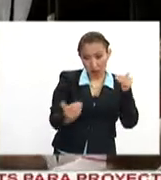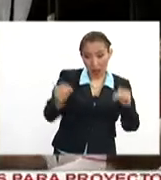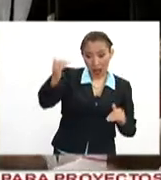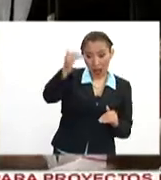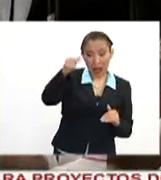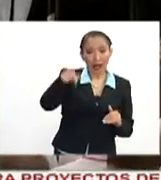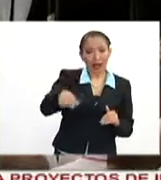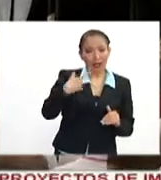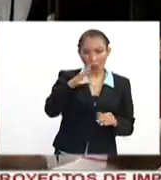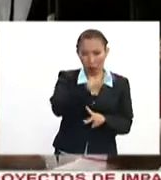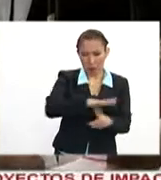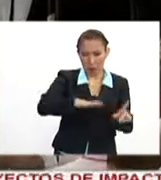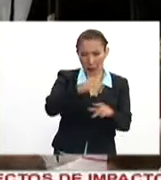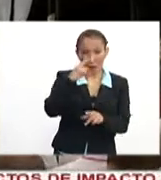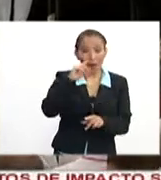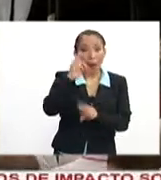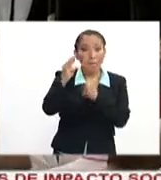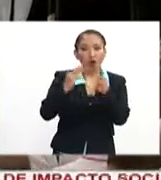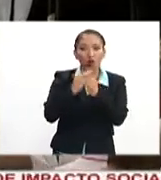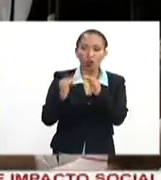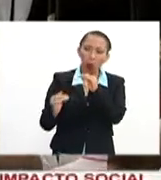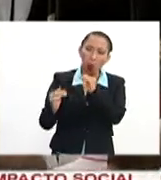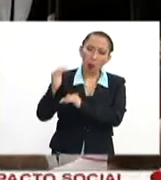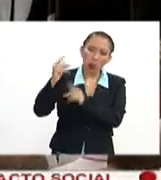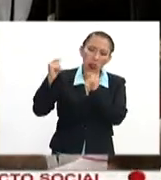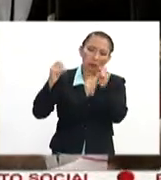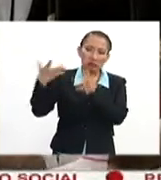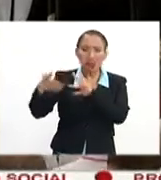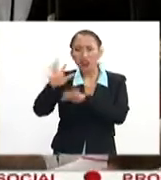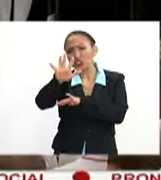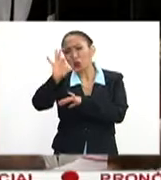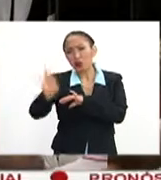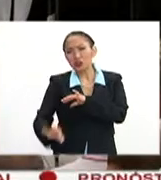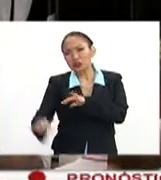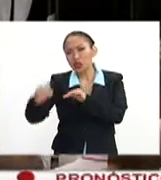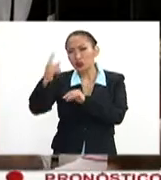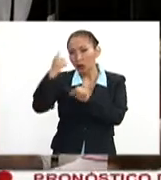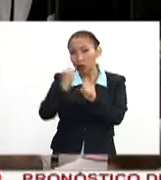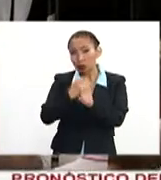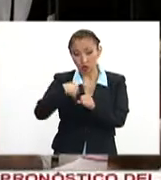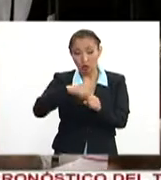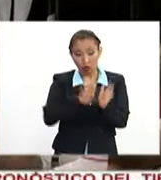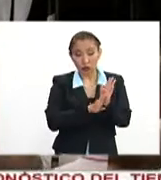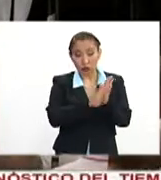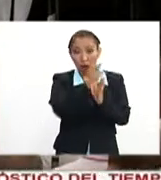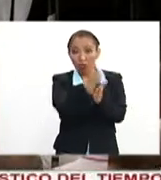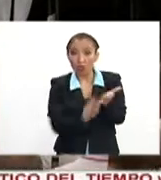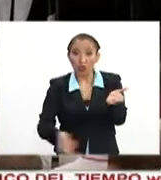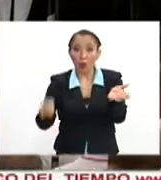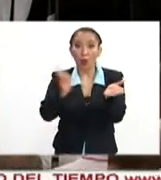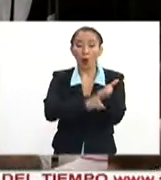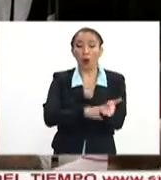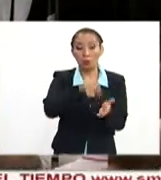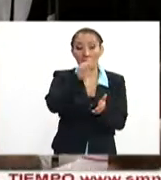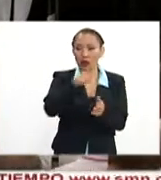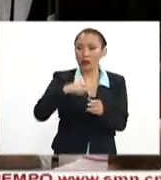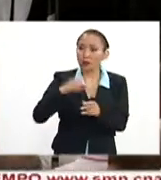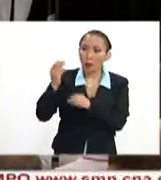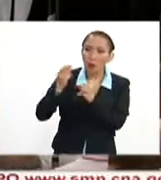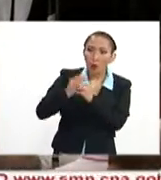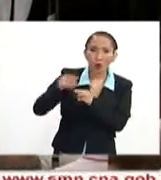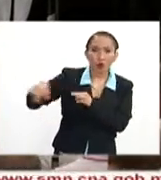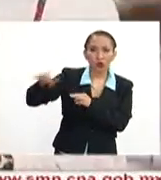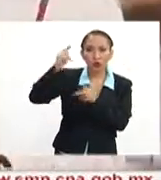para ponerlo en contexto, el mundo anda creciendo en turismo cerca del 5% anual, o sea que estamos creciendo al doble de lo que crece